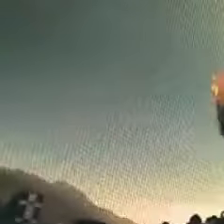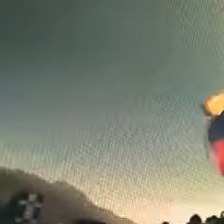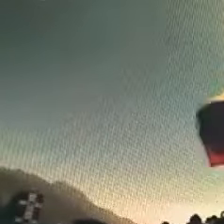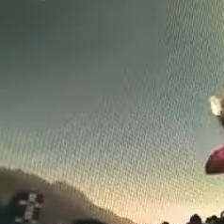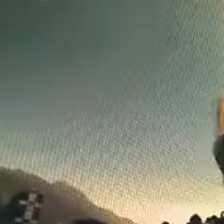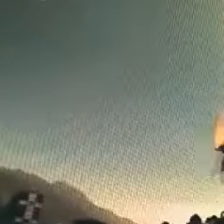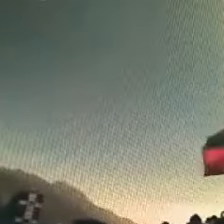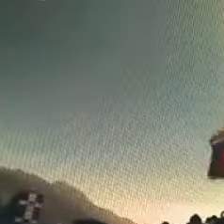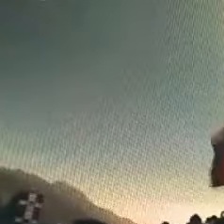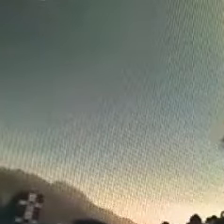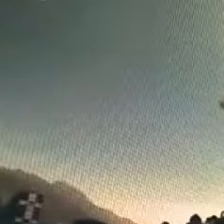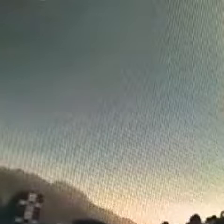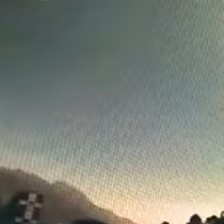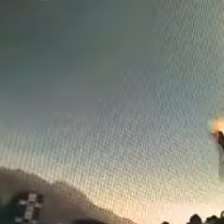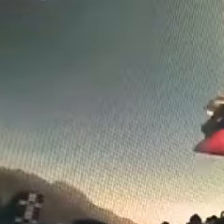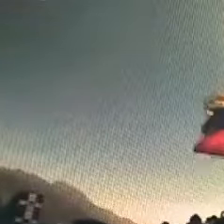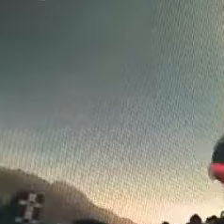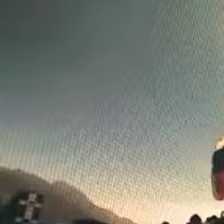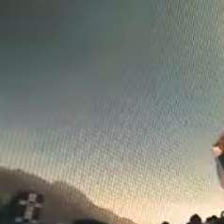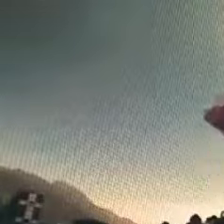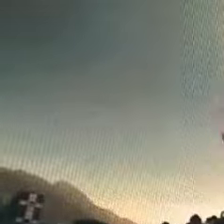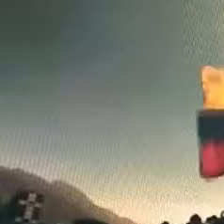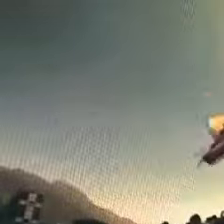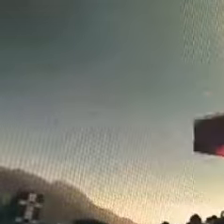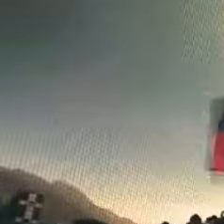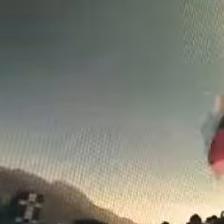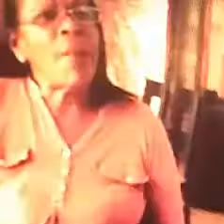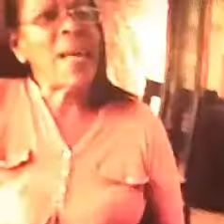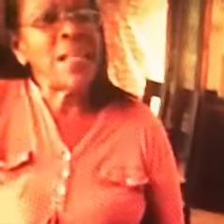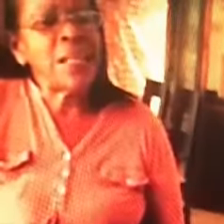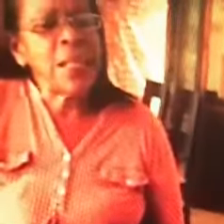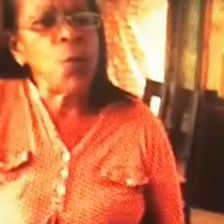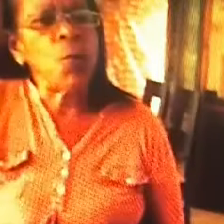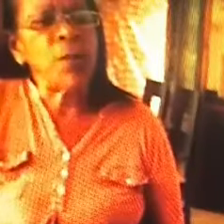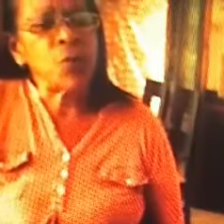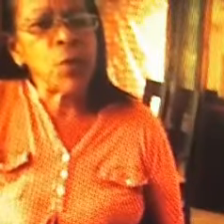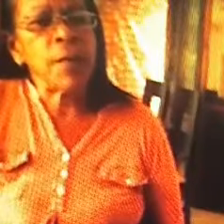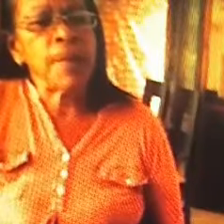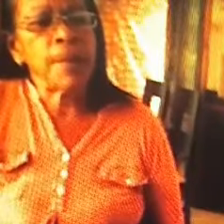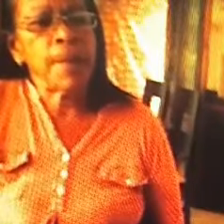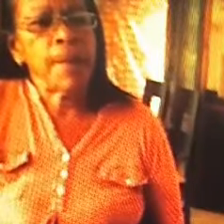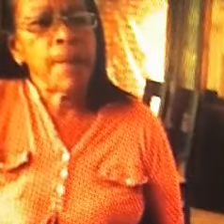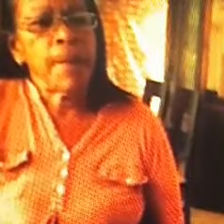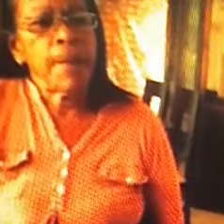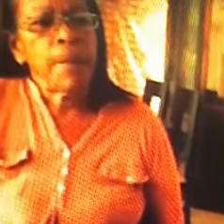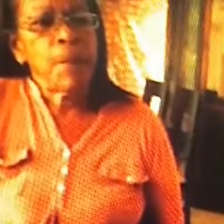Esto es un sentimiento, casi indescriptible, va más allá de ti como persona.